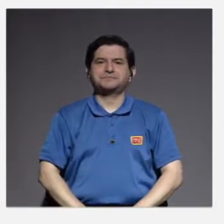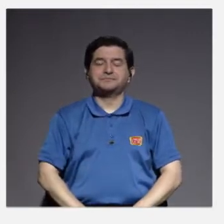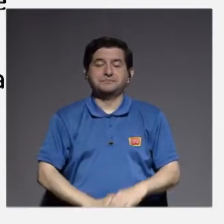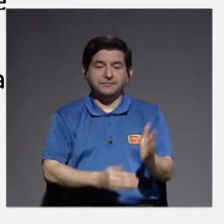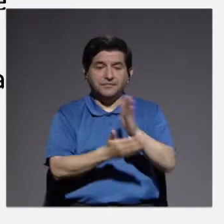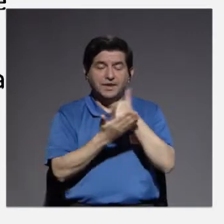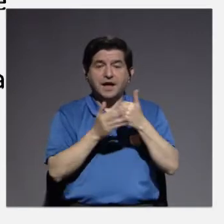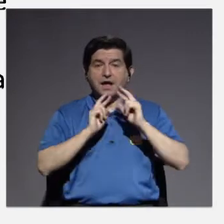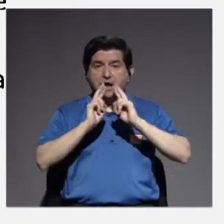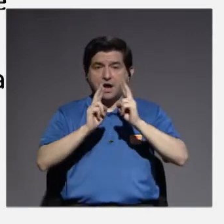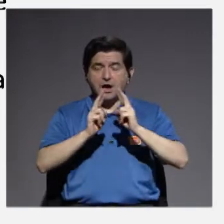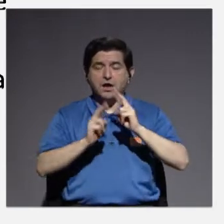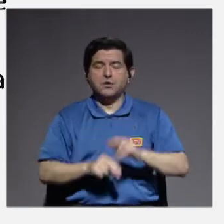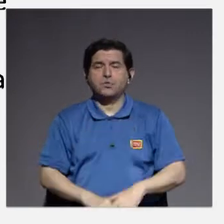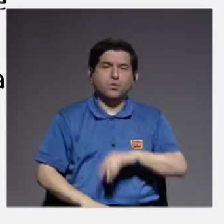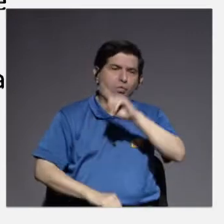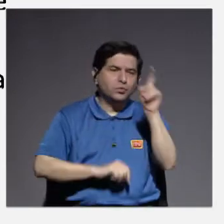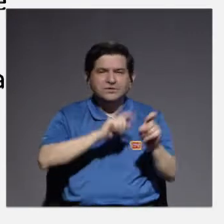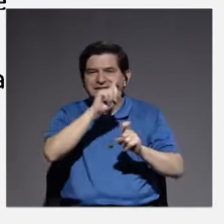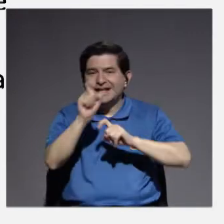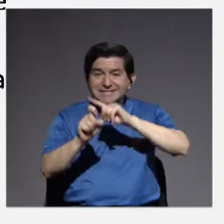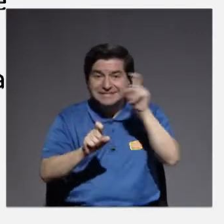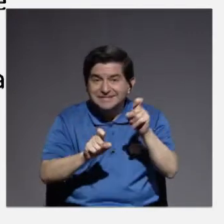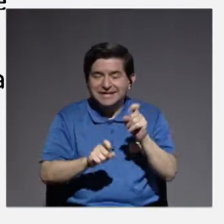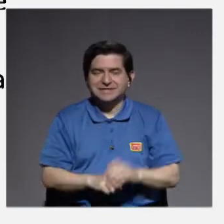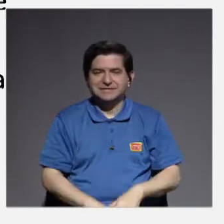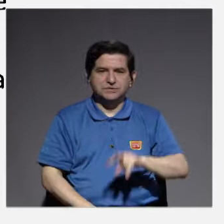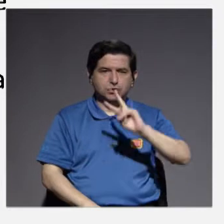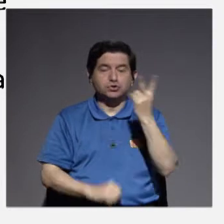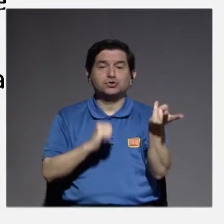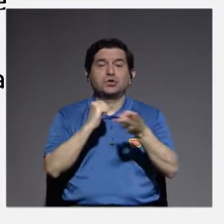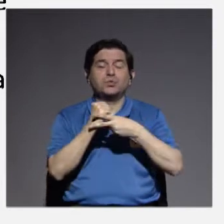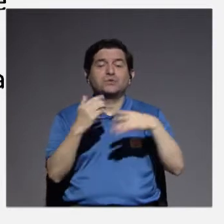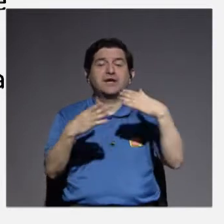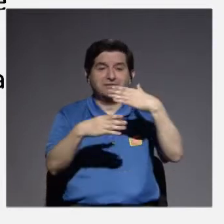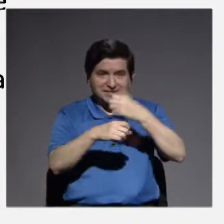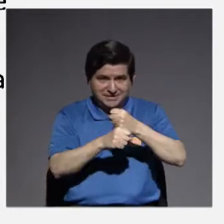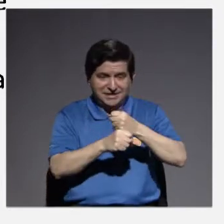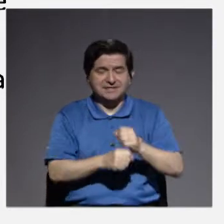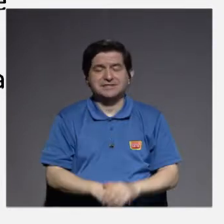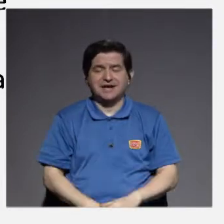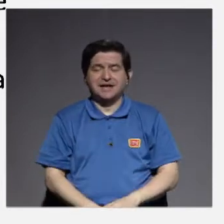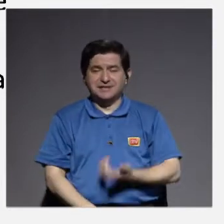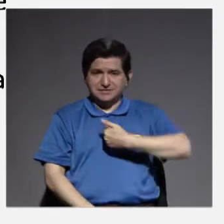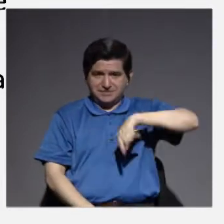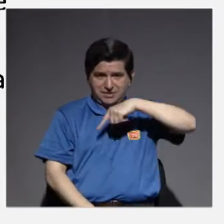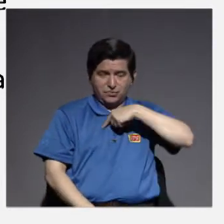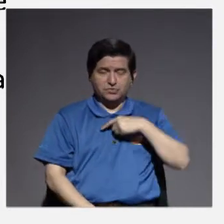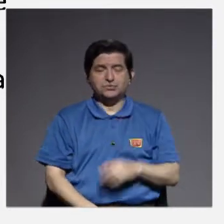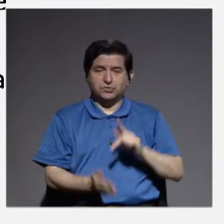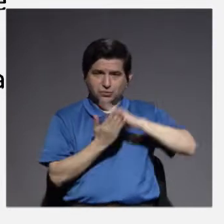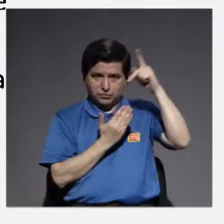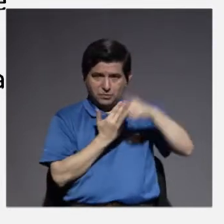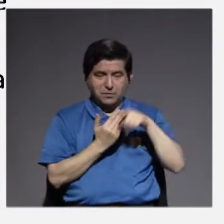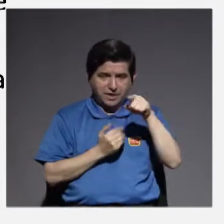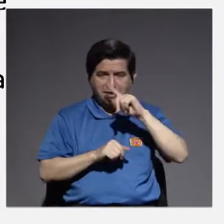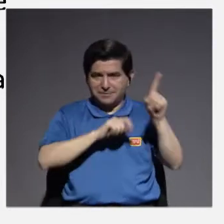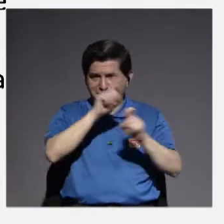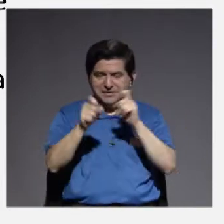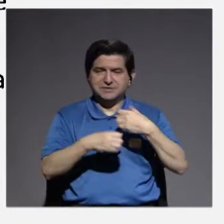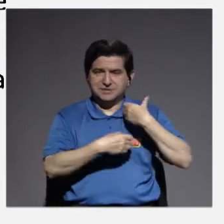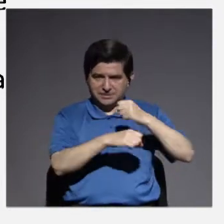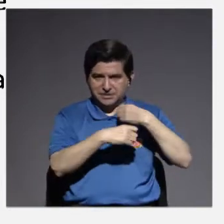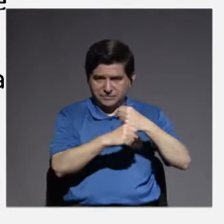Algunos resultados del censo, tal vez, bueno, es importante señalar que esta es la segunda vez que PROCIC hace un censo en municipalidades. Para esta segunda versión